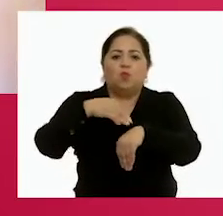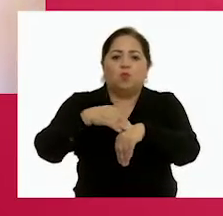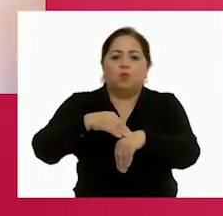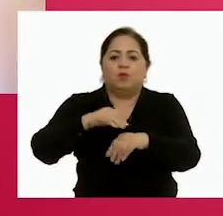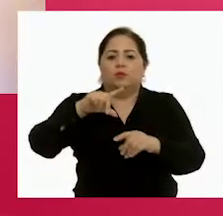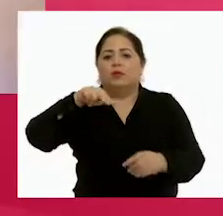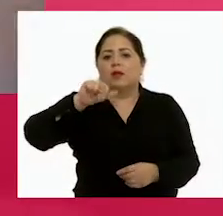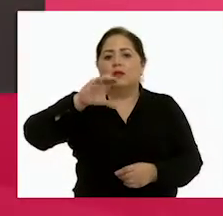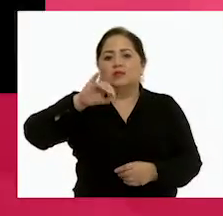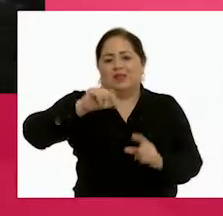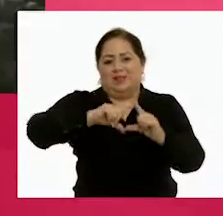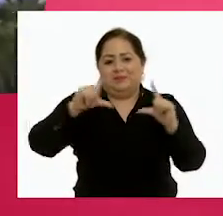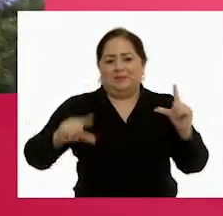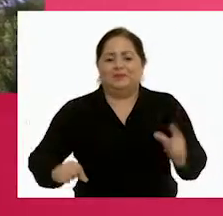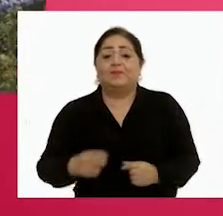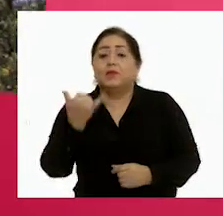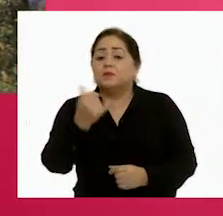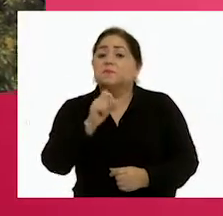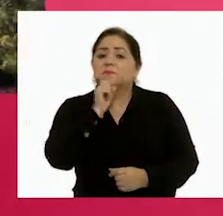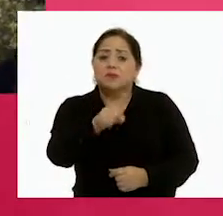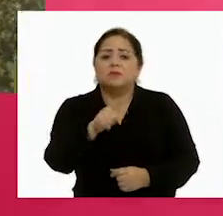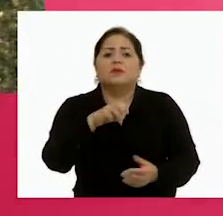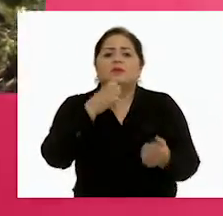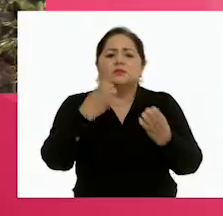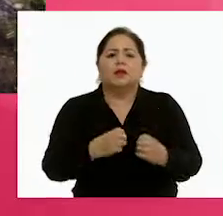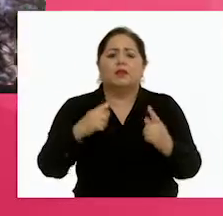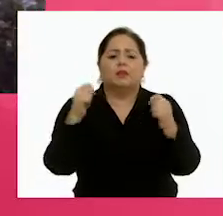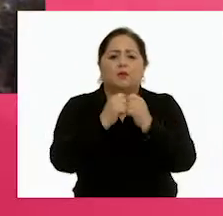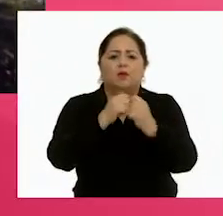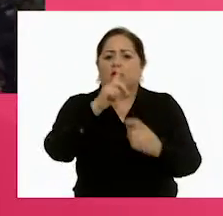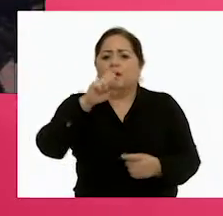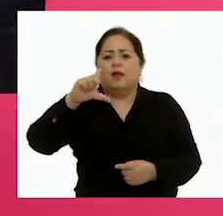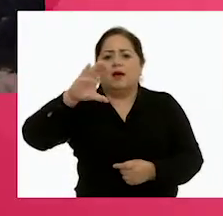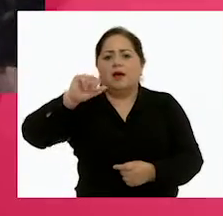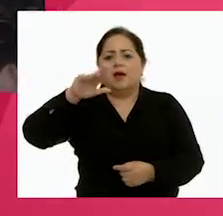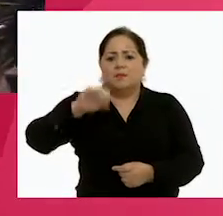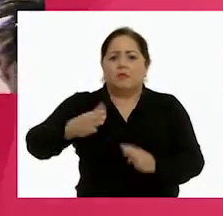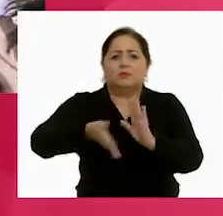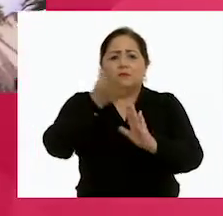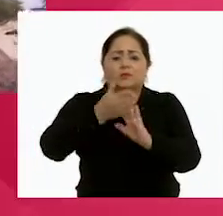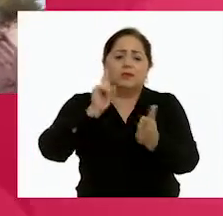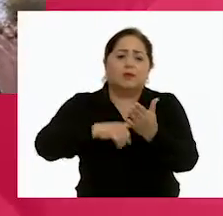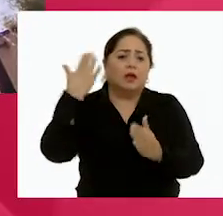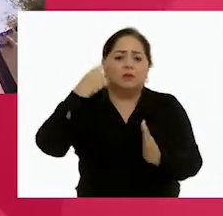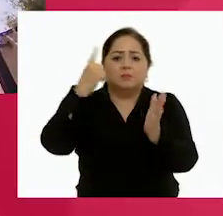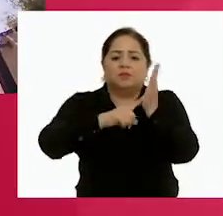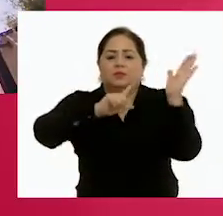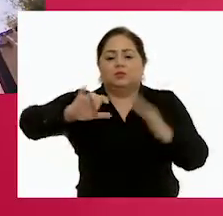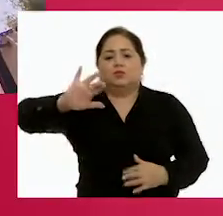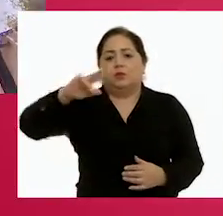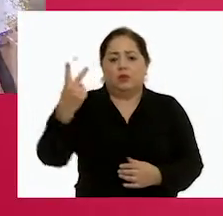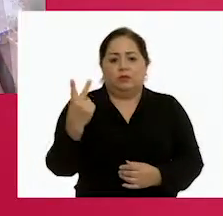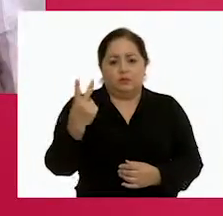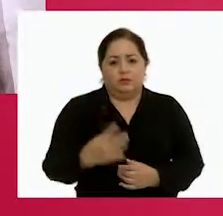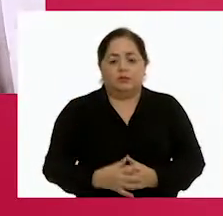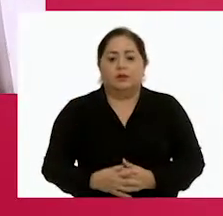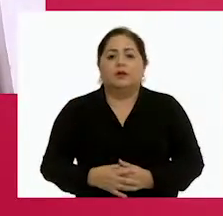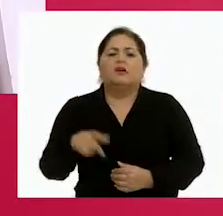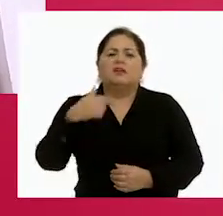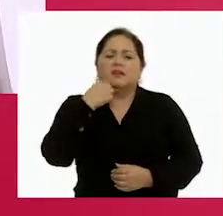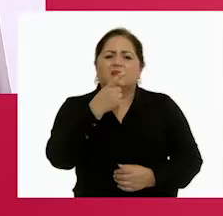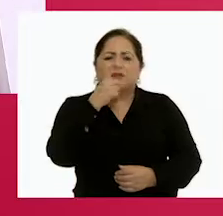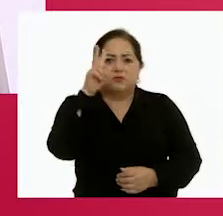Nacional. También se encuentra el Templo del Carmen, construido en 1752. Se